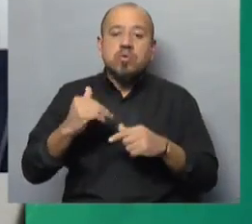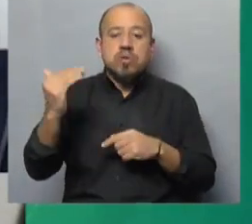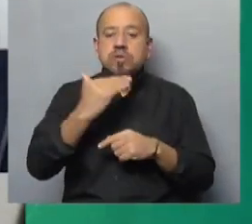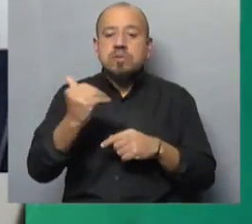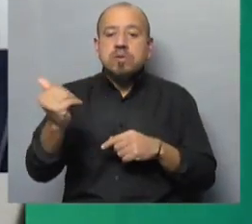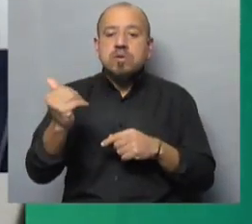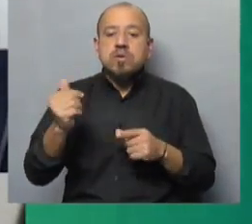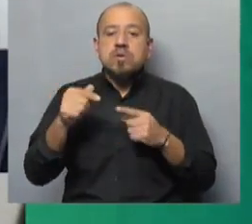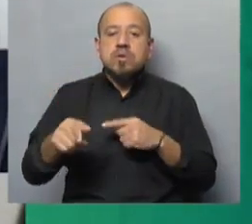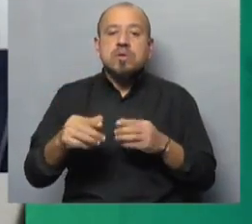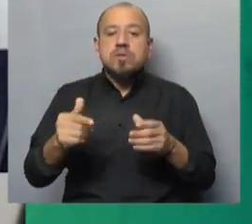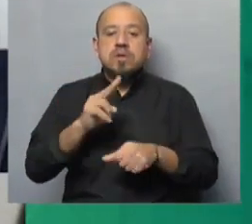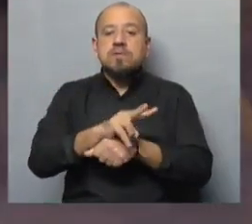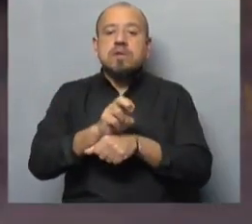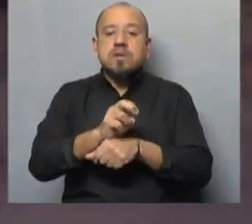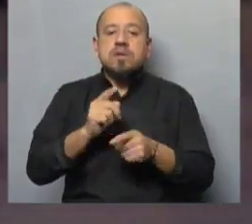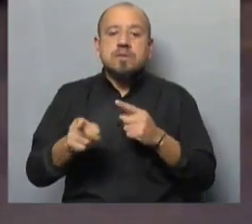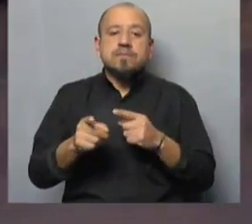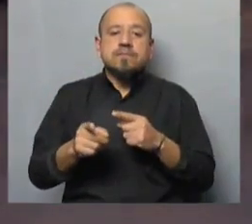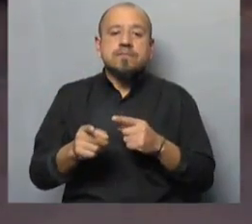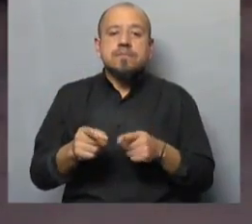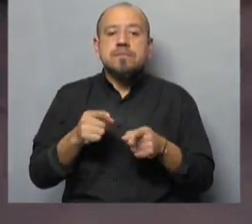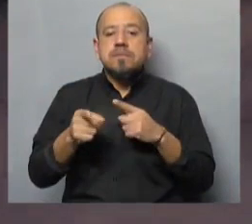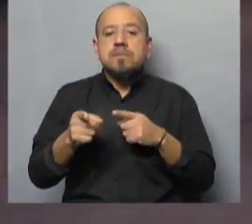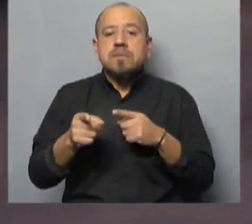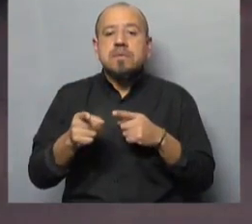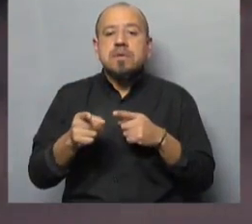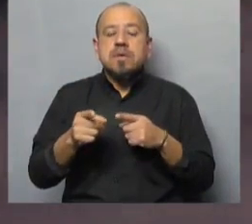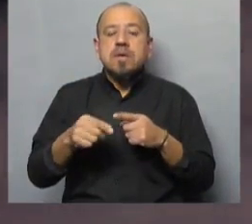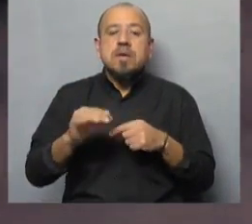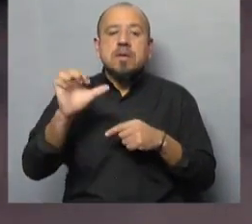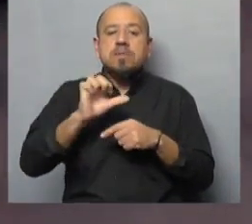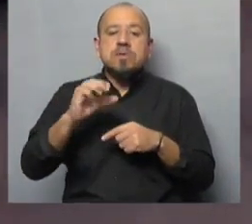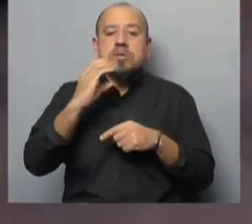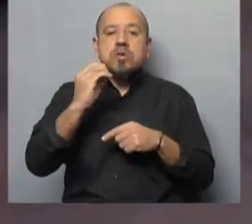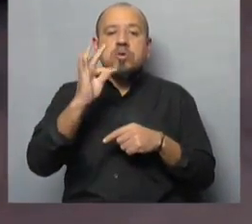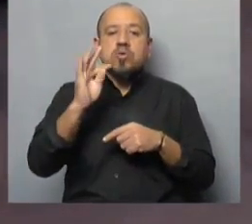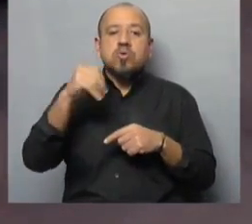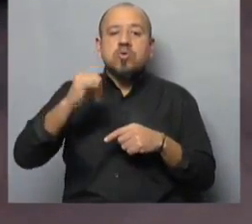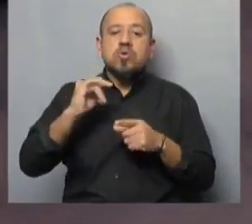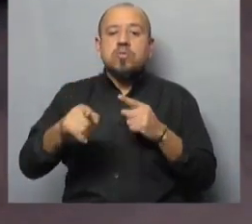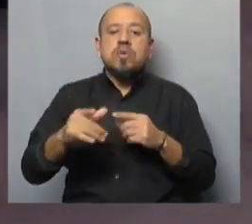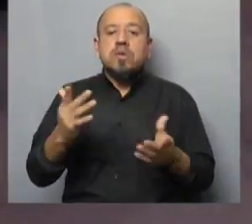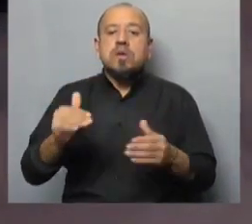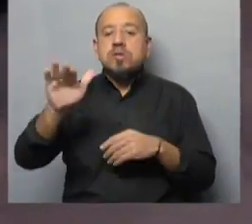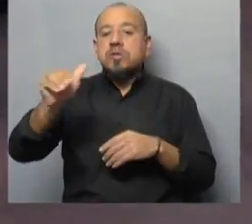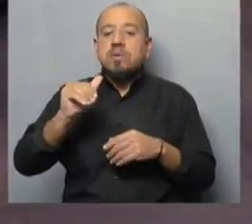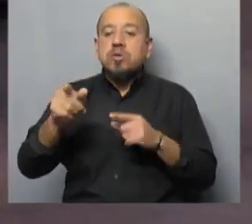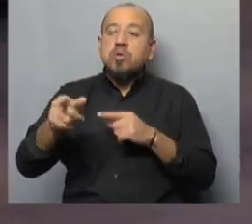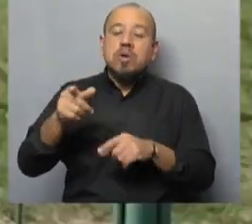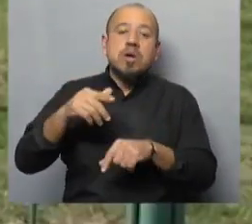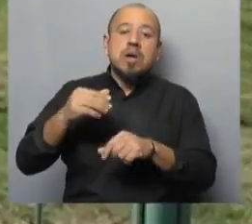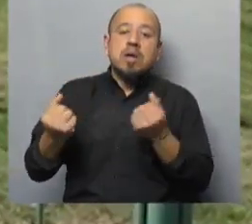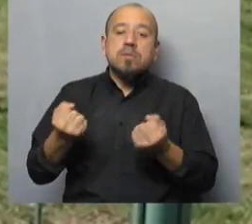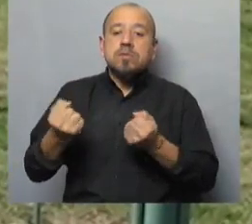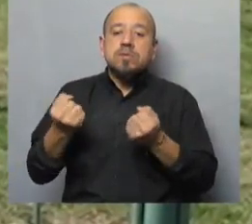declarar a fiscalía por su parte desde la empresa con mi explicado en que están convocando a los tripulantes del ómnibus y a un